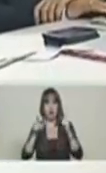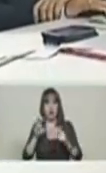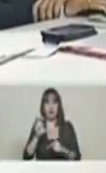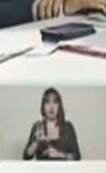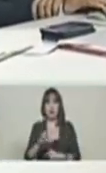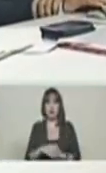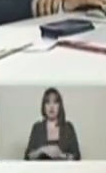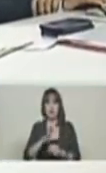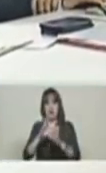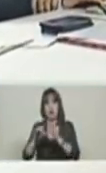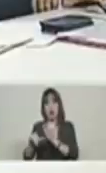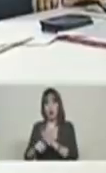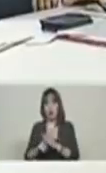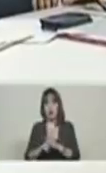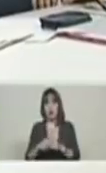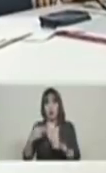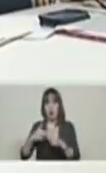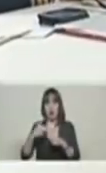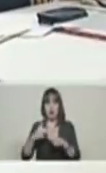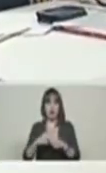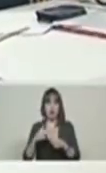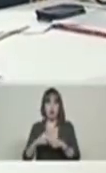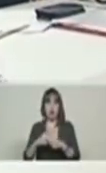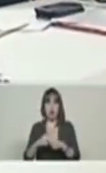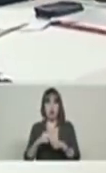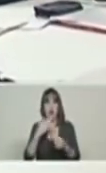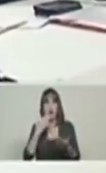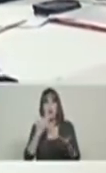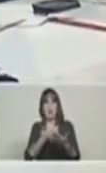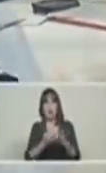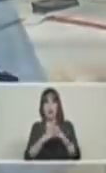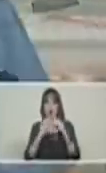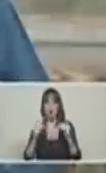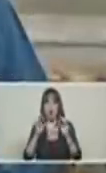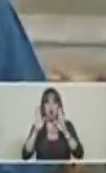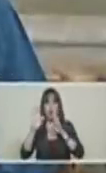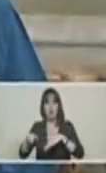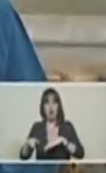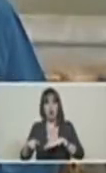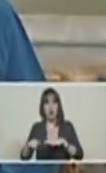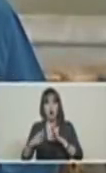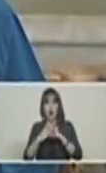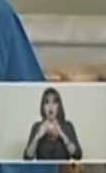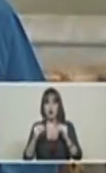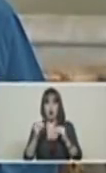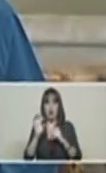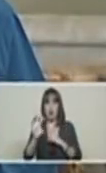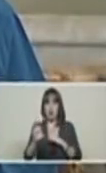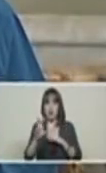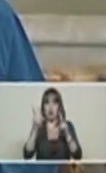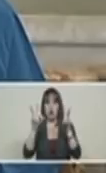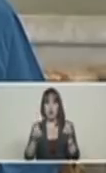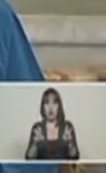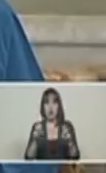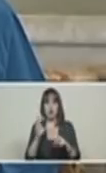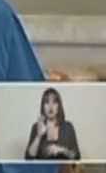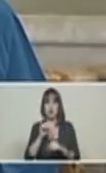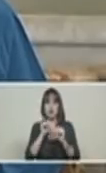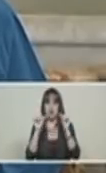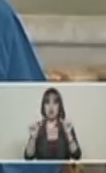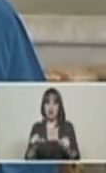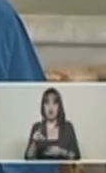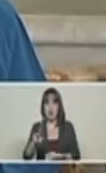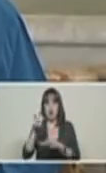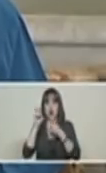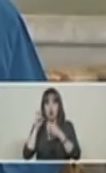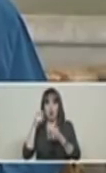del robo, del contrabando y de las lacras. Pido apoyo a todo el país para el nuevo sistema de subsidio de cobro